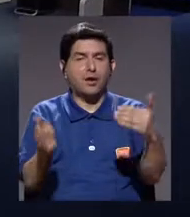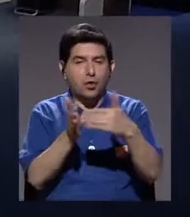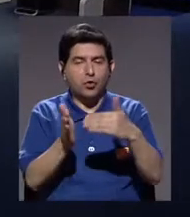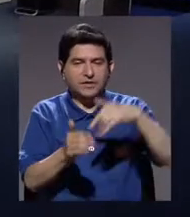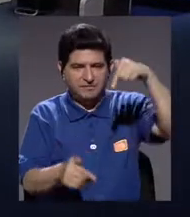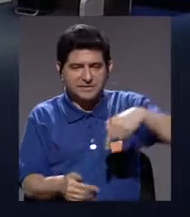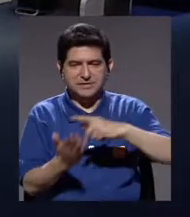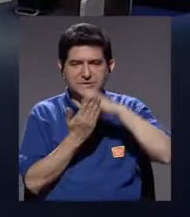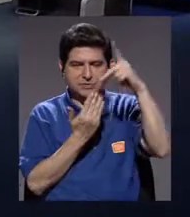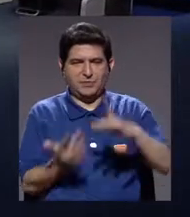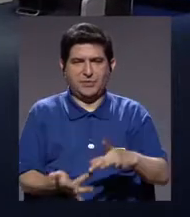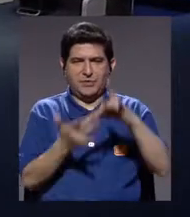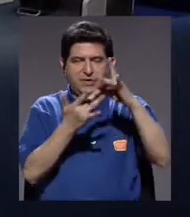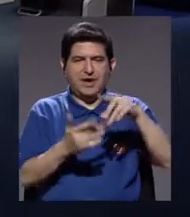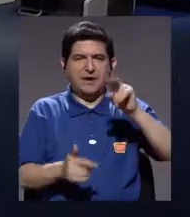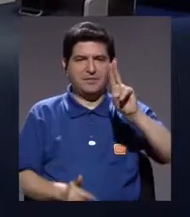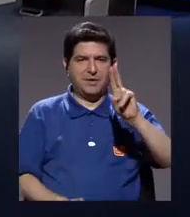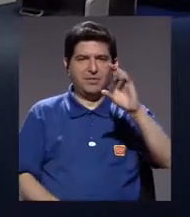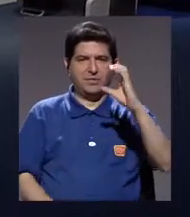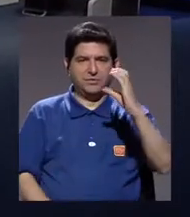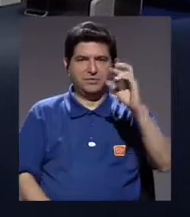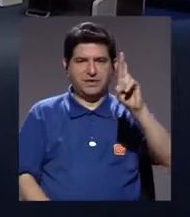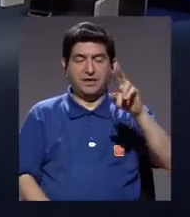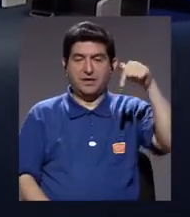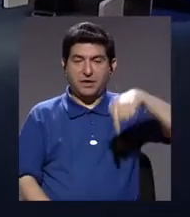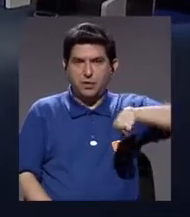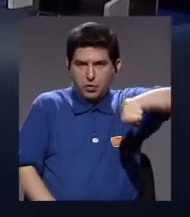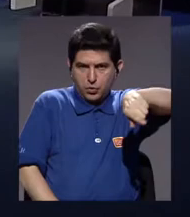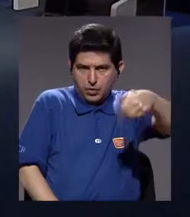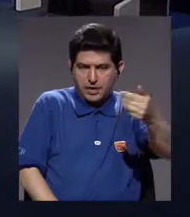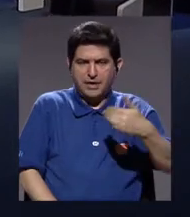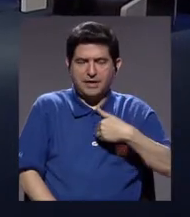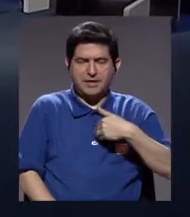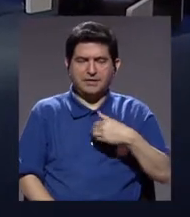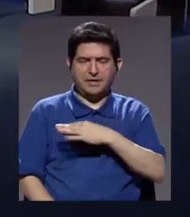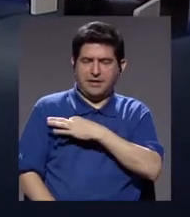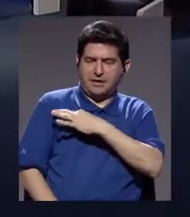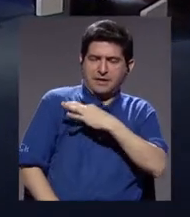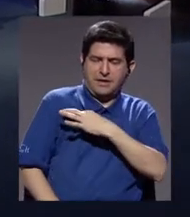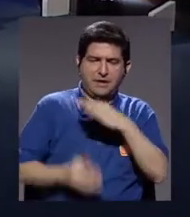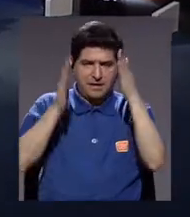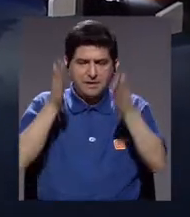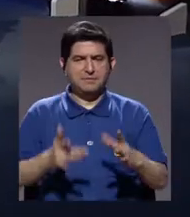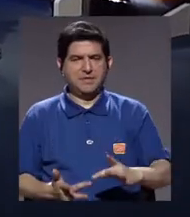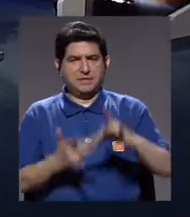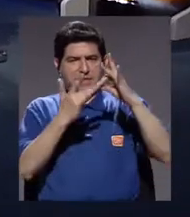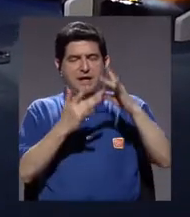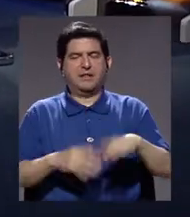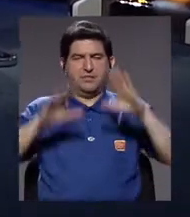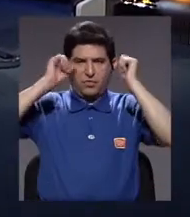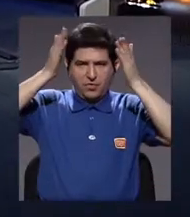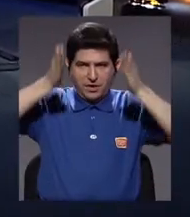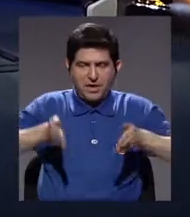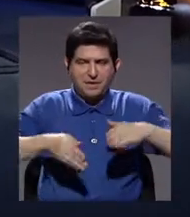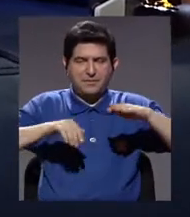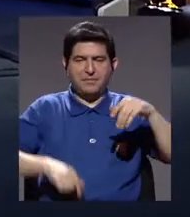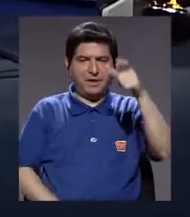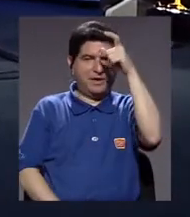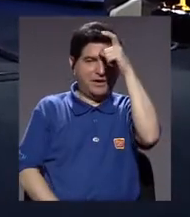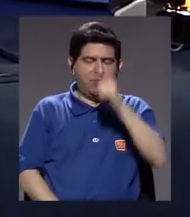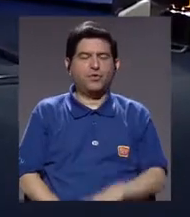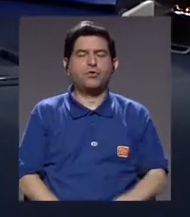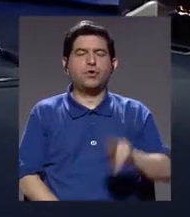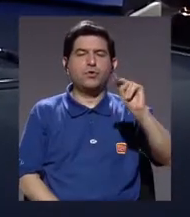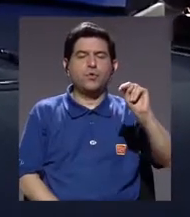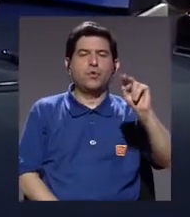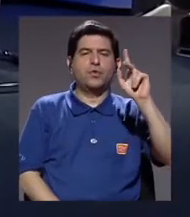Estamos de regreso acá en Especiales Universidad de Costa Rica. Hoy el canal tiene un huésped muy especial, el embajador de Turquía, el señor